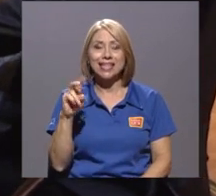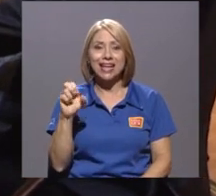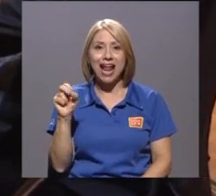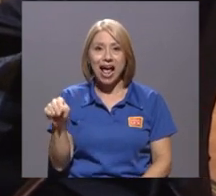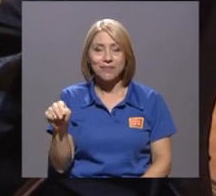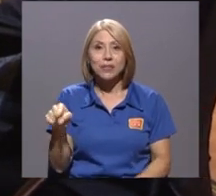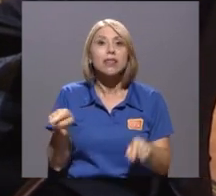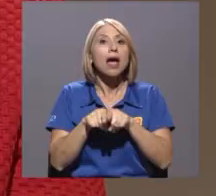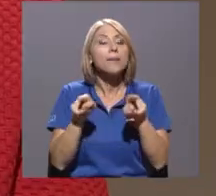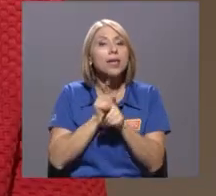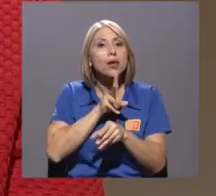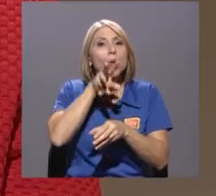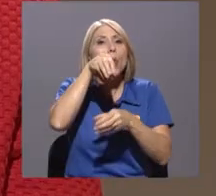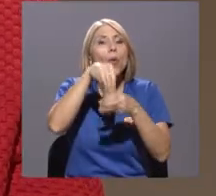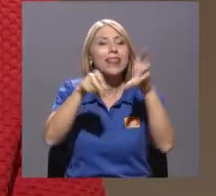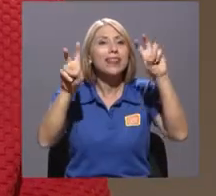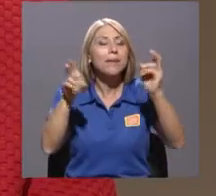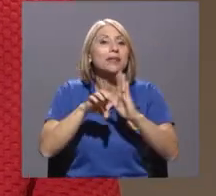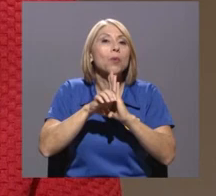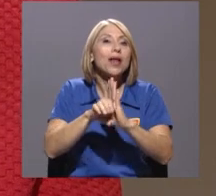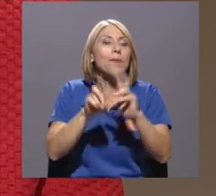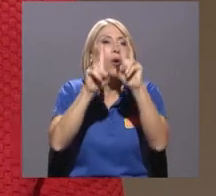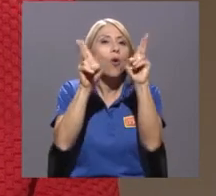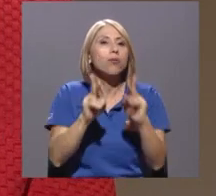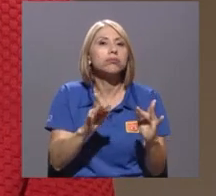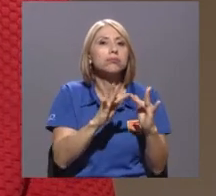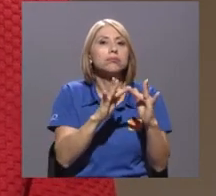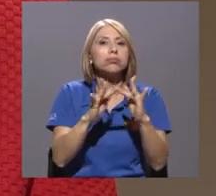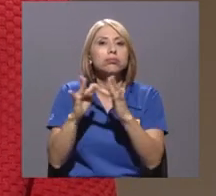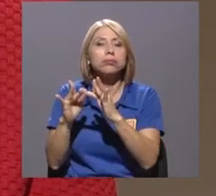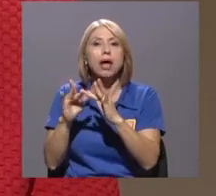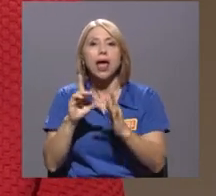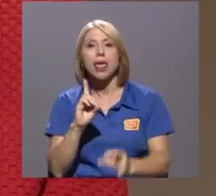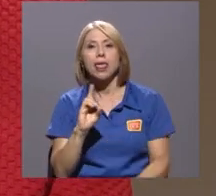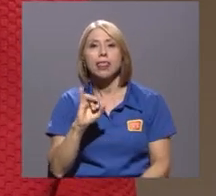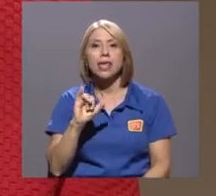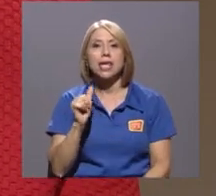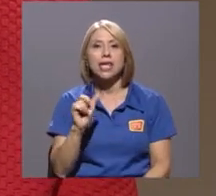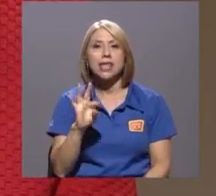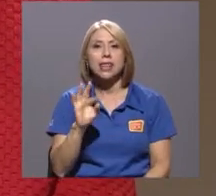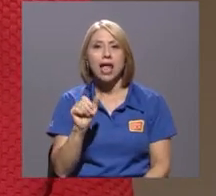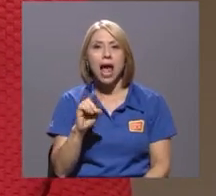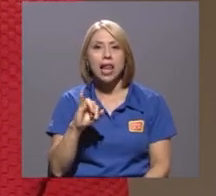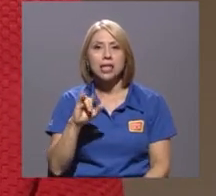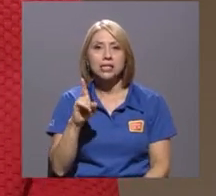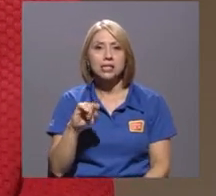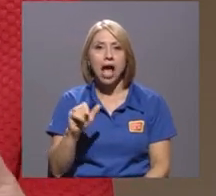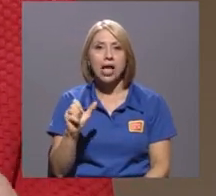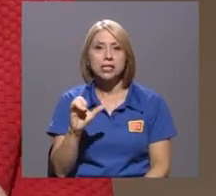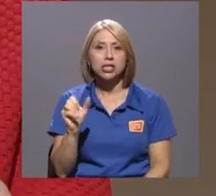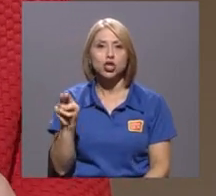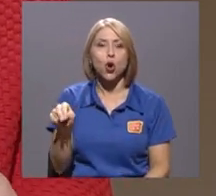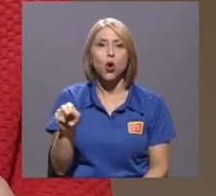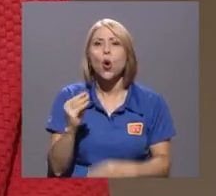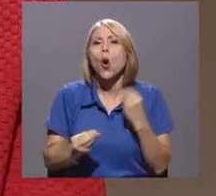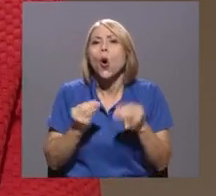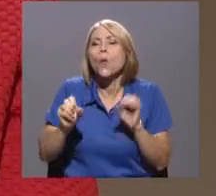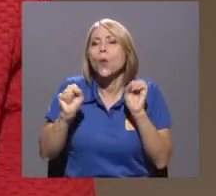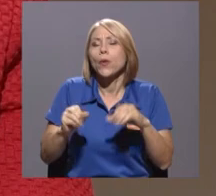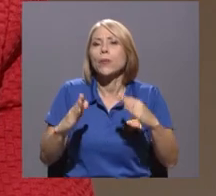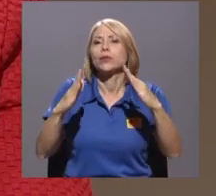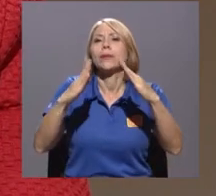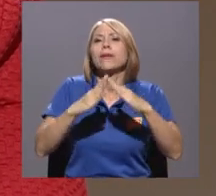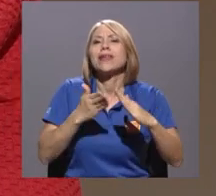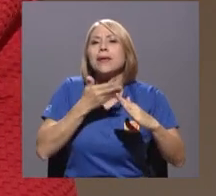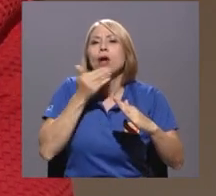digitalización que podemos hacer para vivir mejor en las regiones cómo podemos conectar